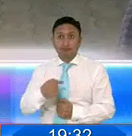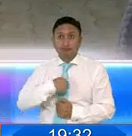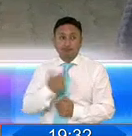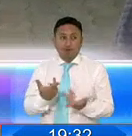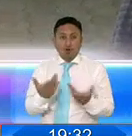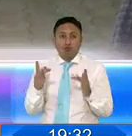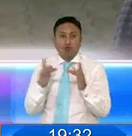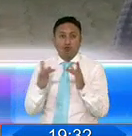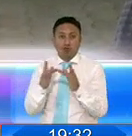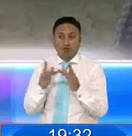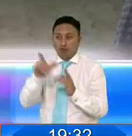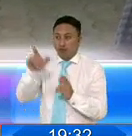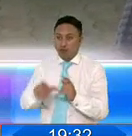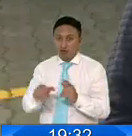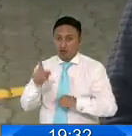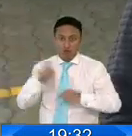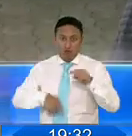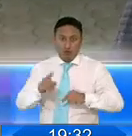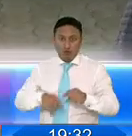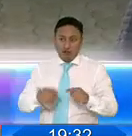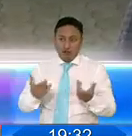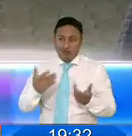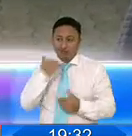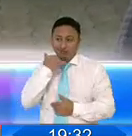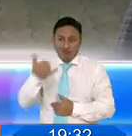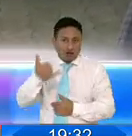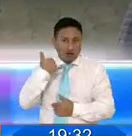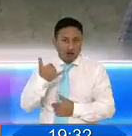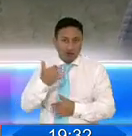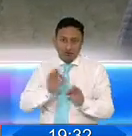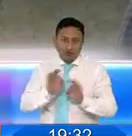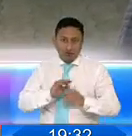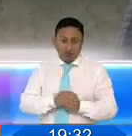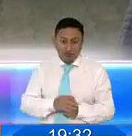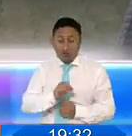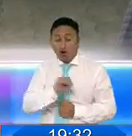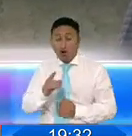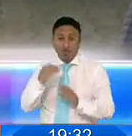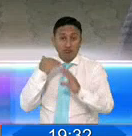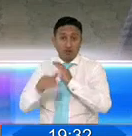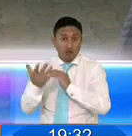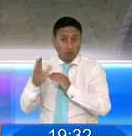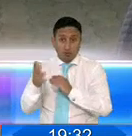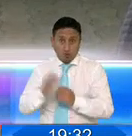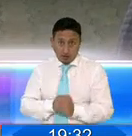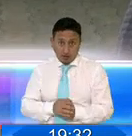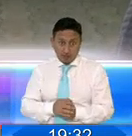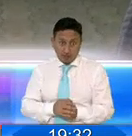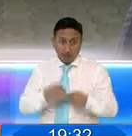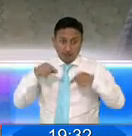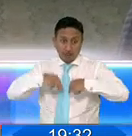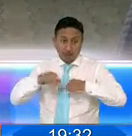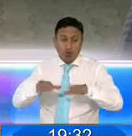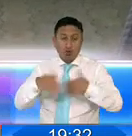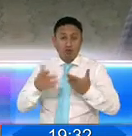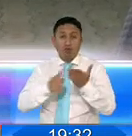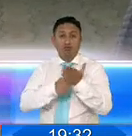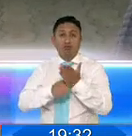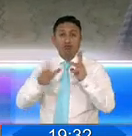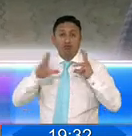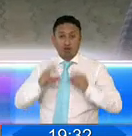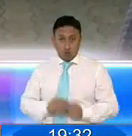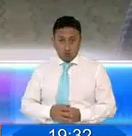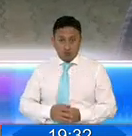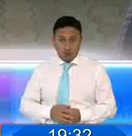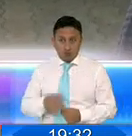cómo contactarle a la persona porque no responde los teléfonos y no tiene un correo electrónico, nos articulamos con salud, con